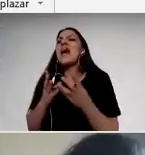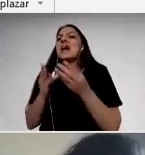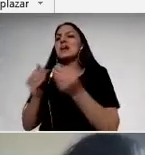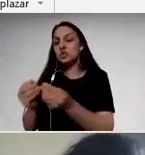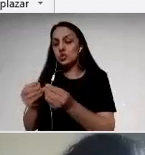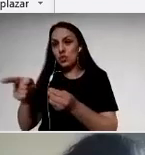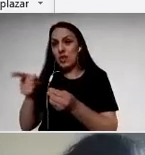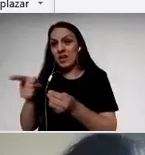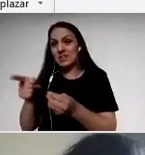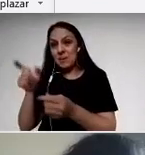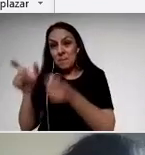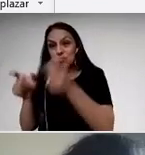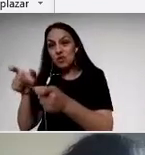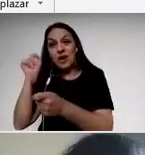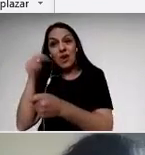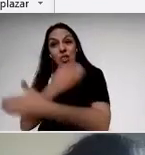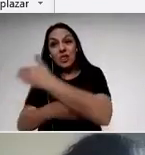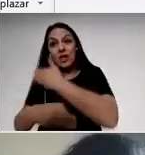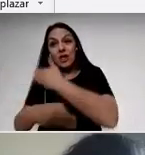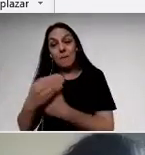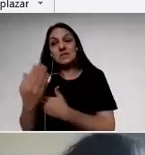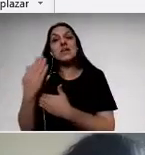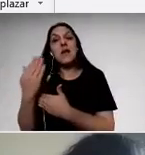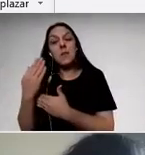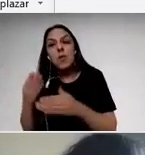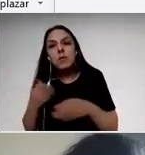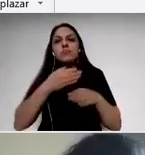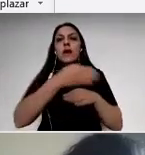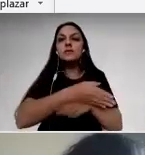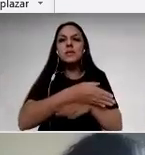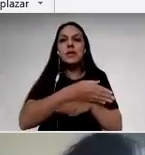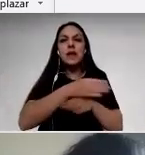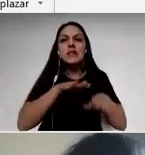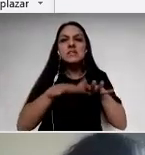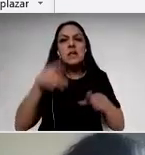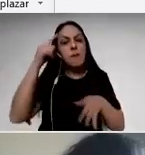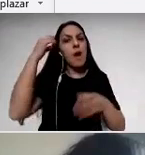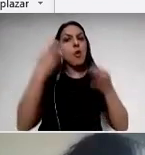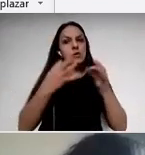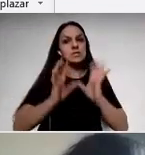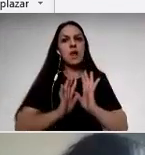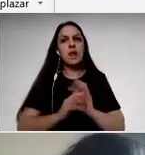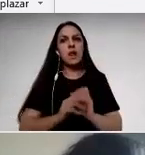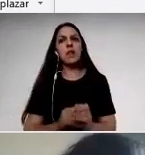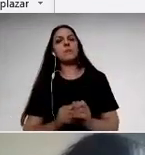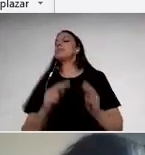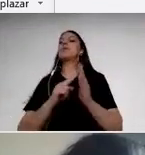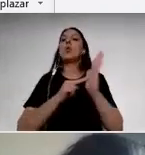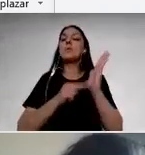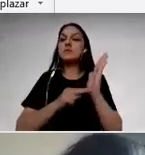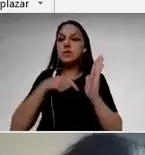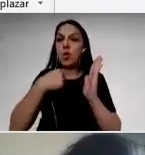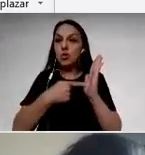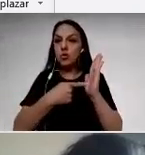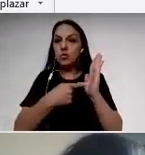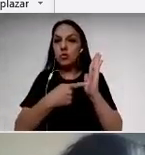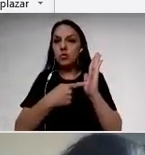personas con discapacidad de todo el sistema judicial. La Convención de Montreal que habla sobre discapacidad